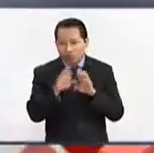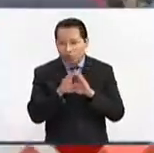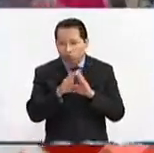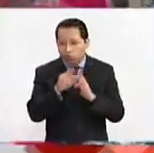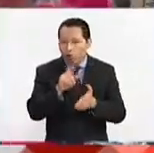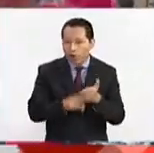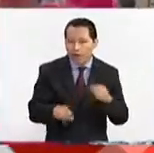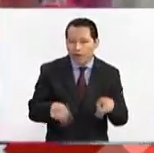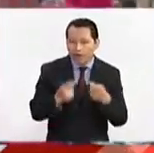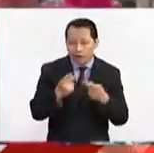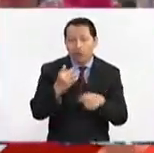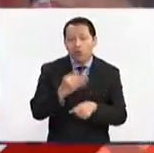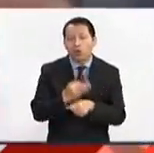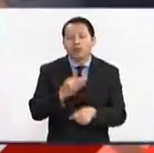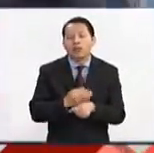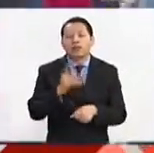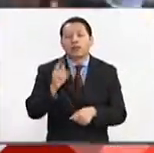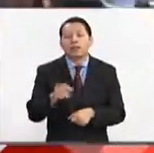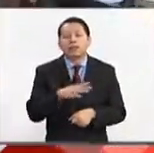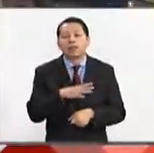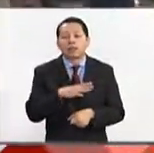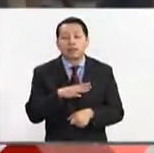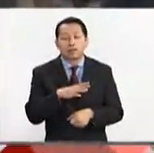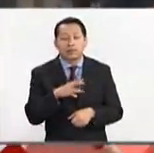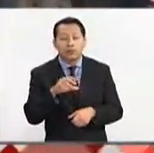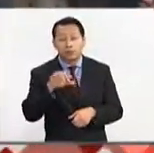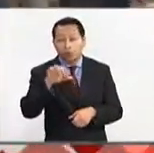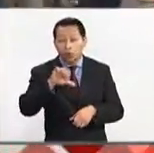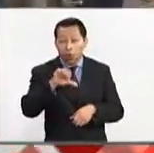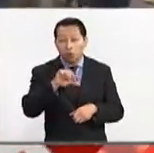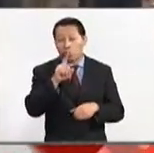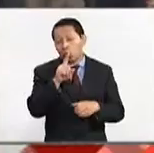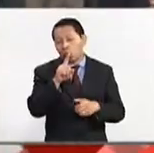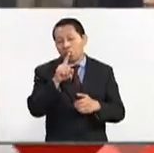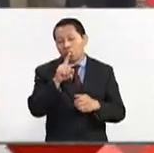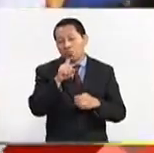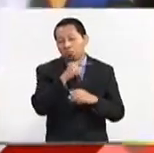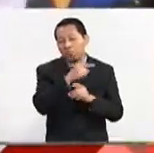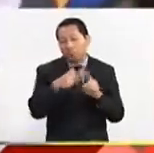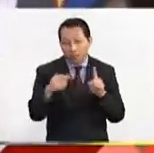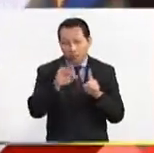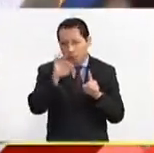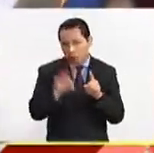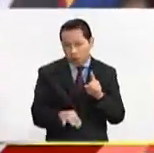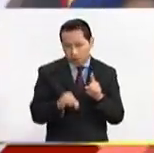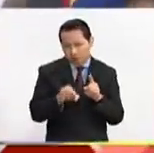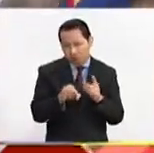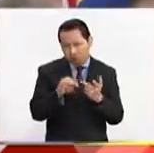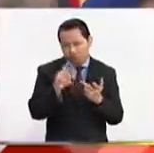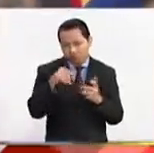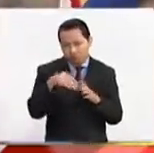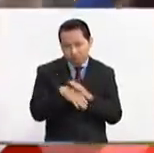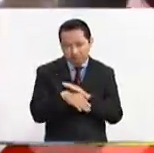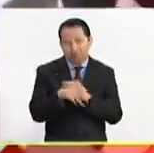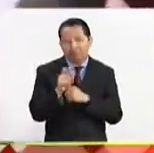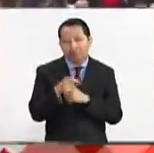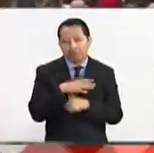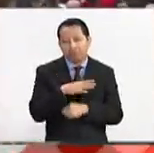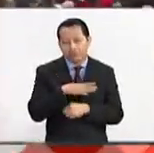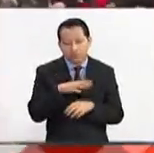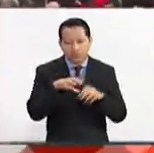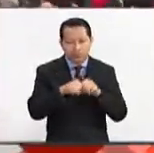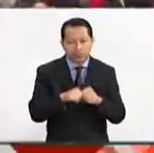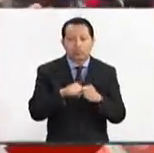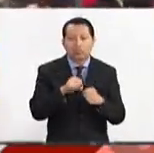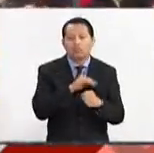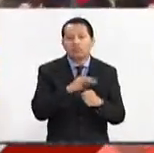y de venta. Hoy ya habría el IBEX 35 con una caída del 1,5%, y efectivamente esto pues se ha